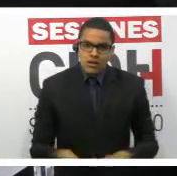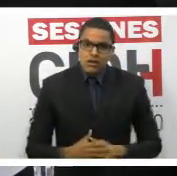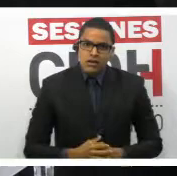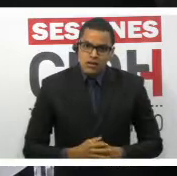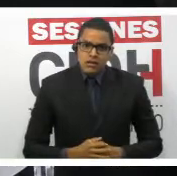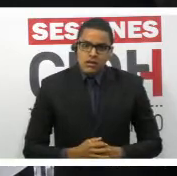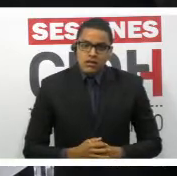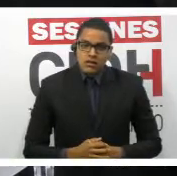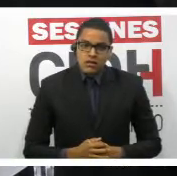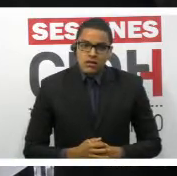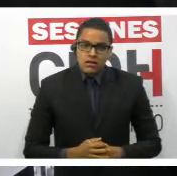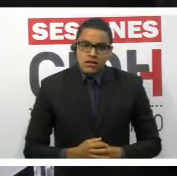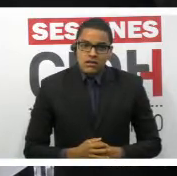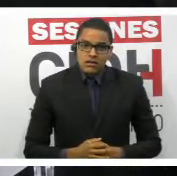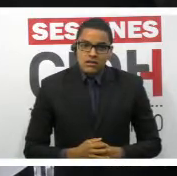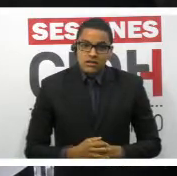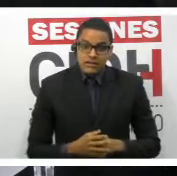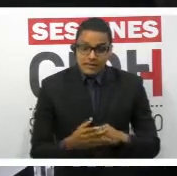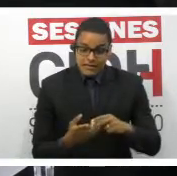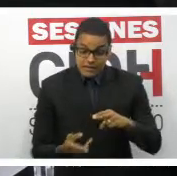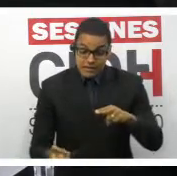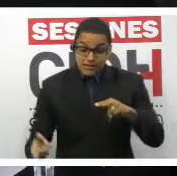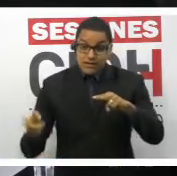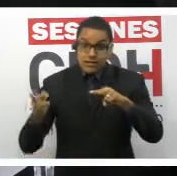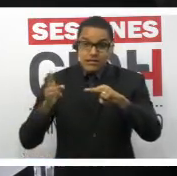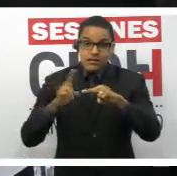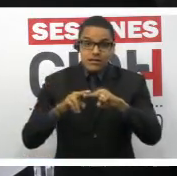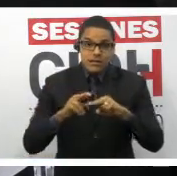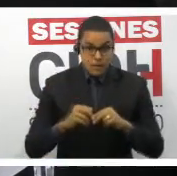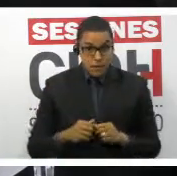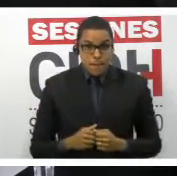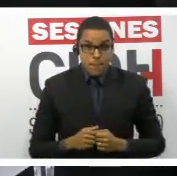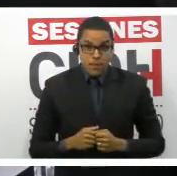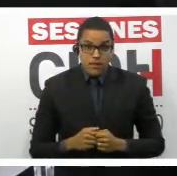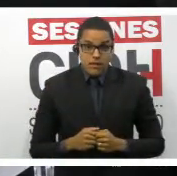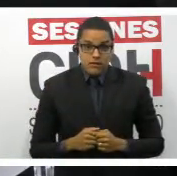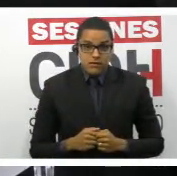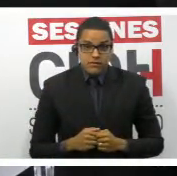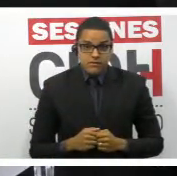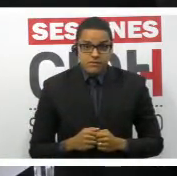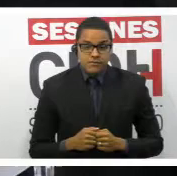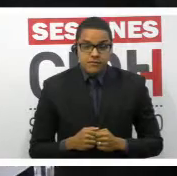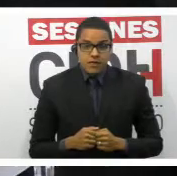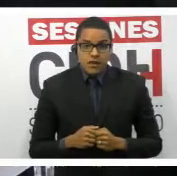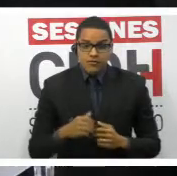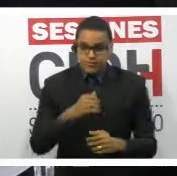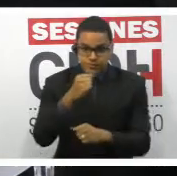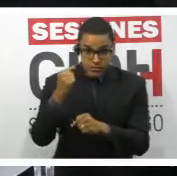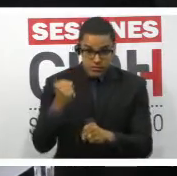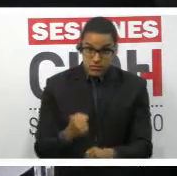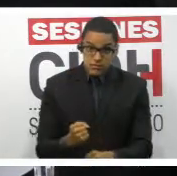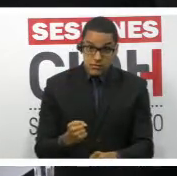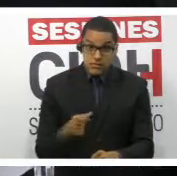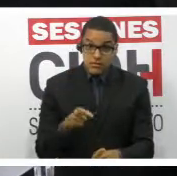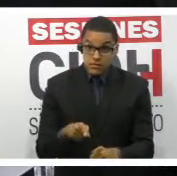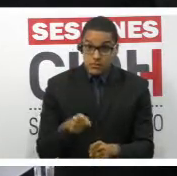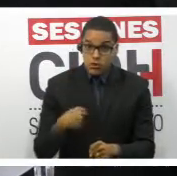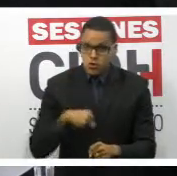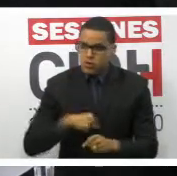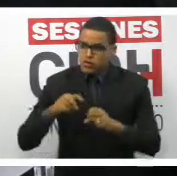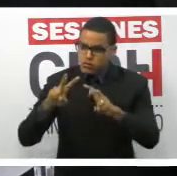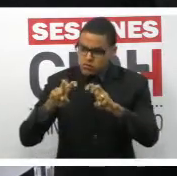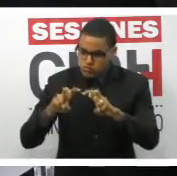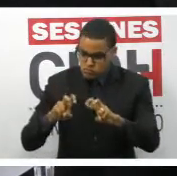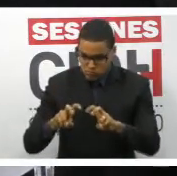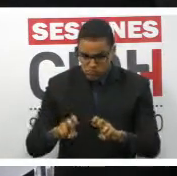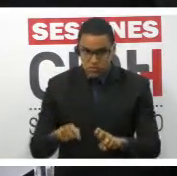todavía mucho más alto en una institución particular que se llama casa esperanza para deficientes mentales y en el cual habita hay una petición